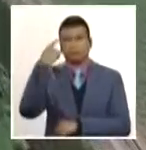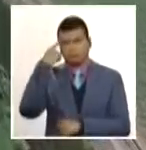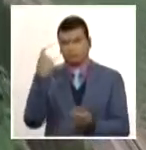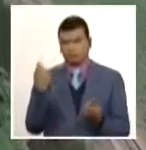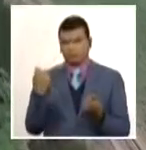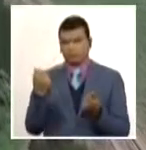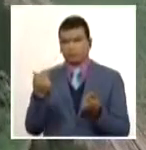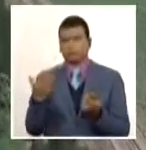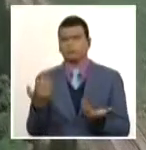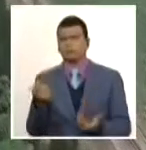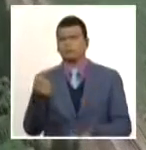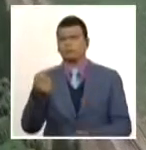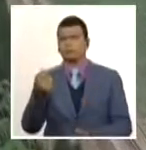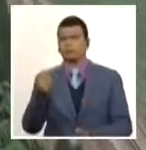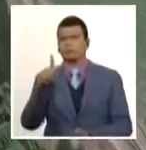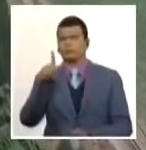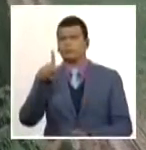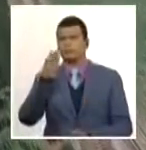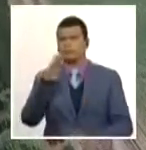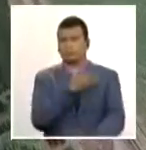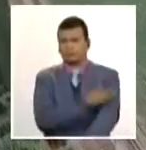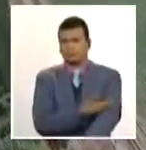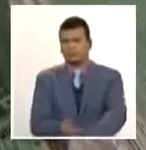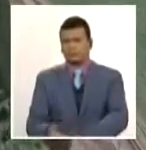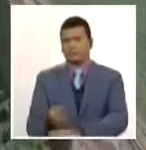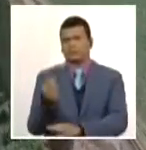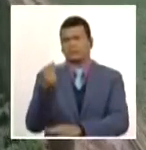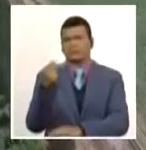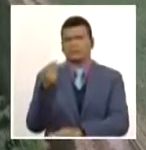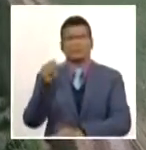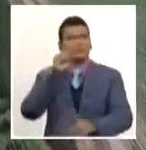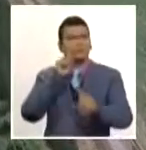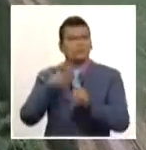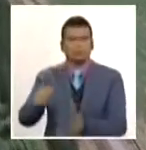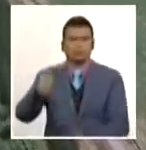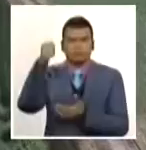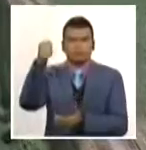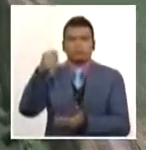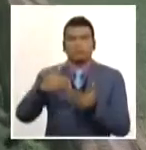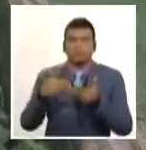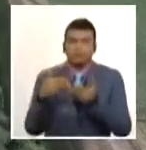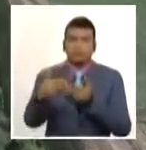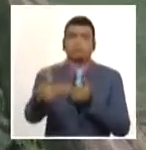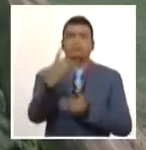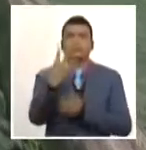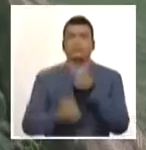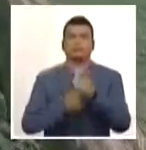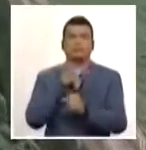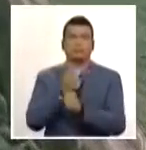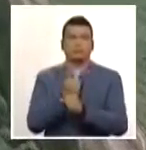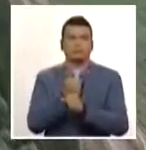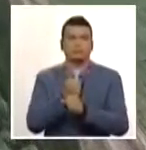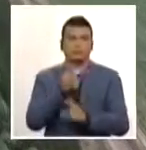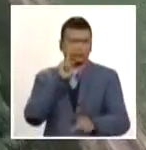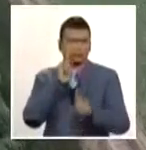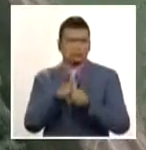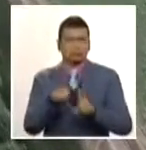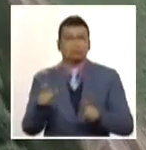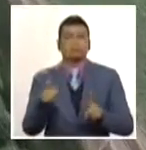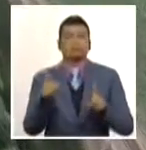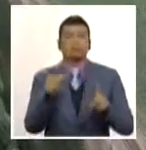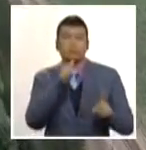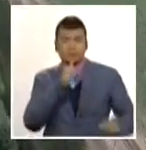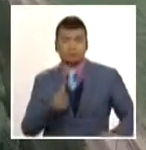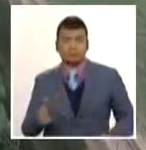al billón de pesos para los próximos 4 años que apunta a recuperar la